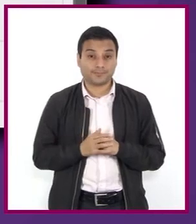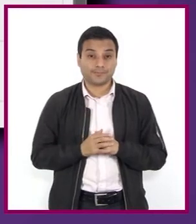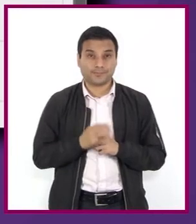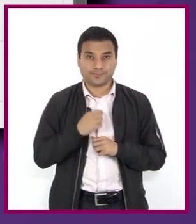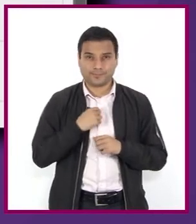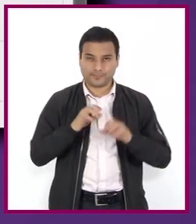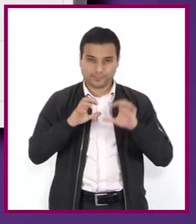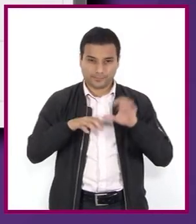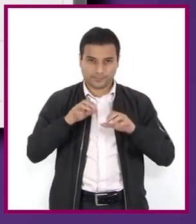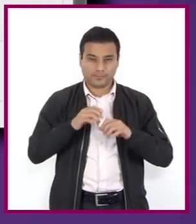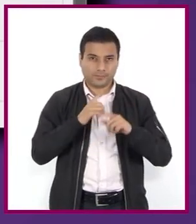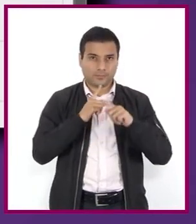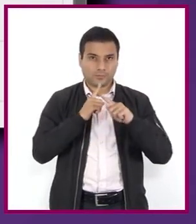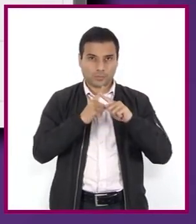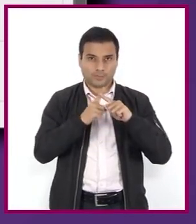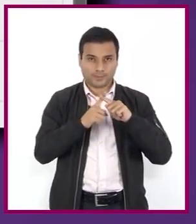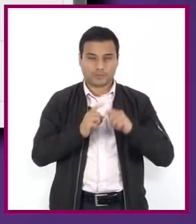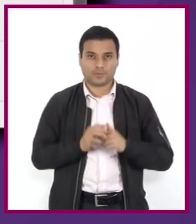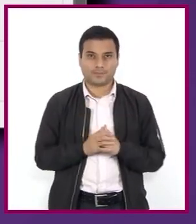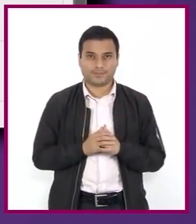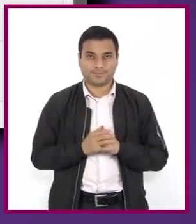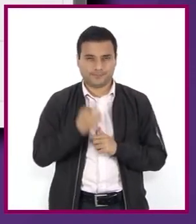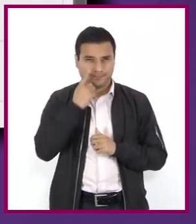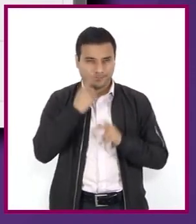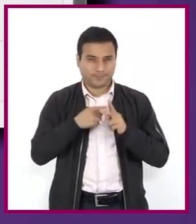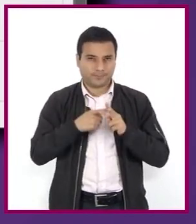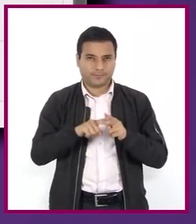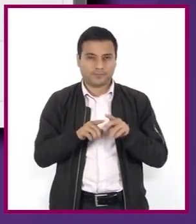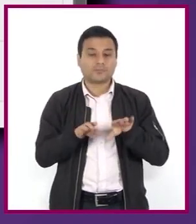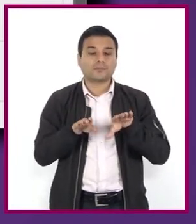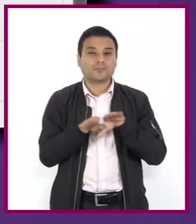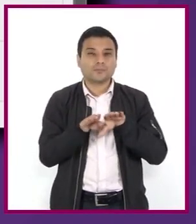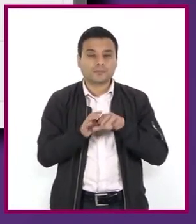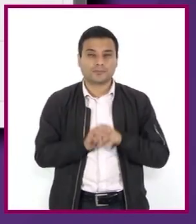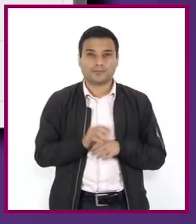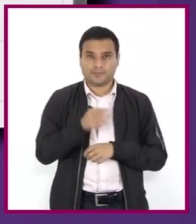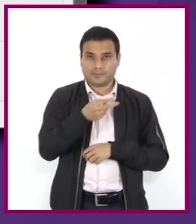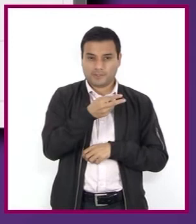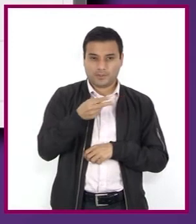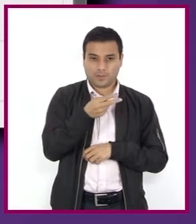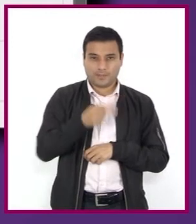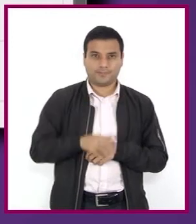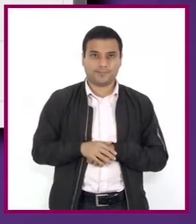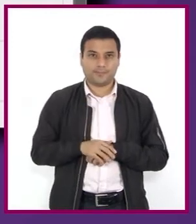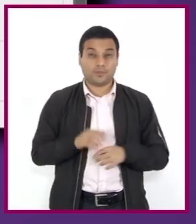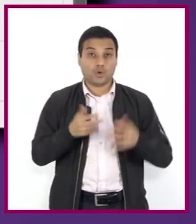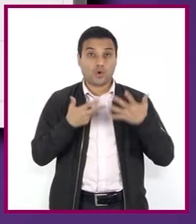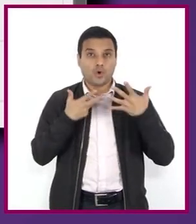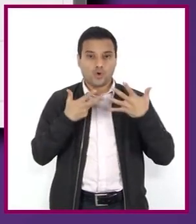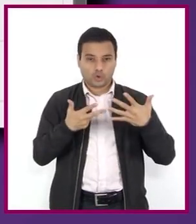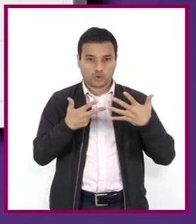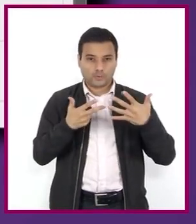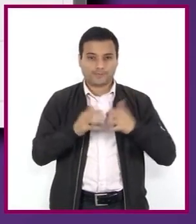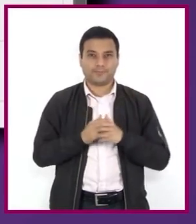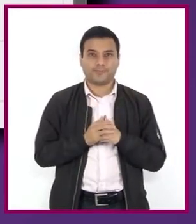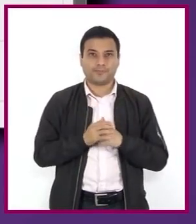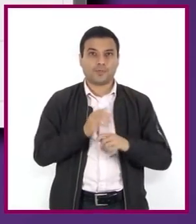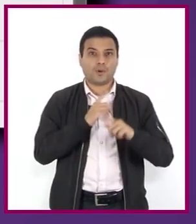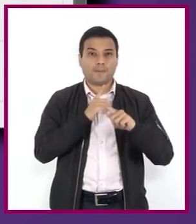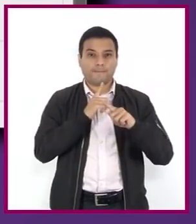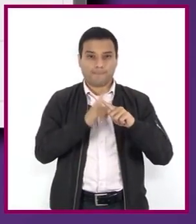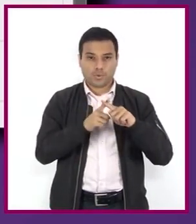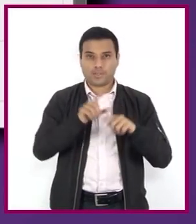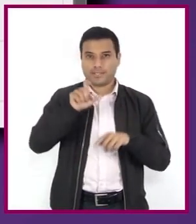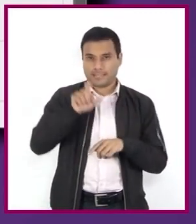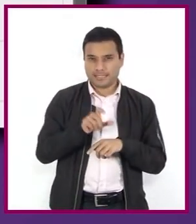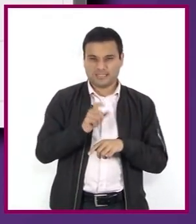Indicaremos la operación de multiplicación. Comencemos con el signo de igual, seguido de 8, por el valor de x que está en